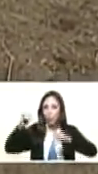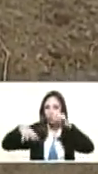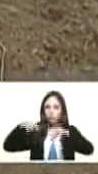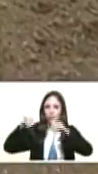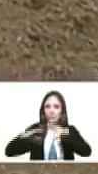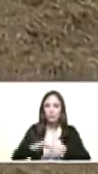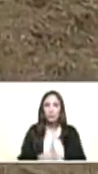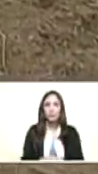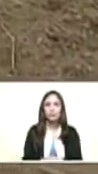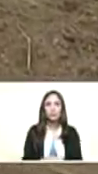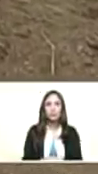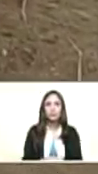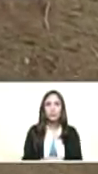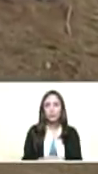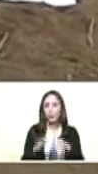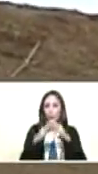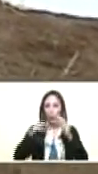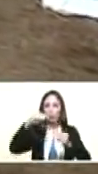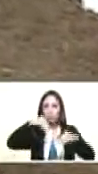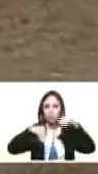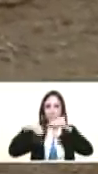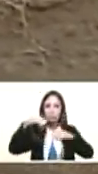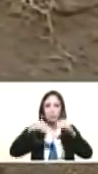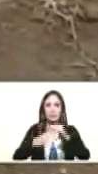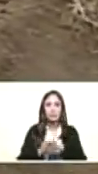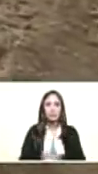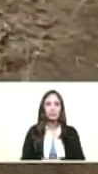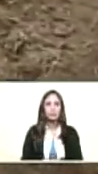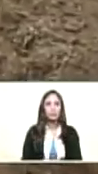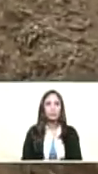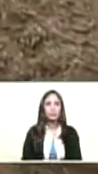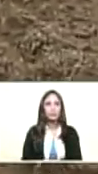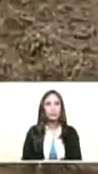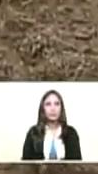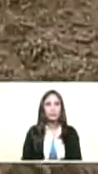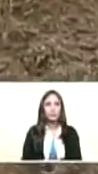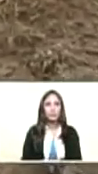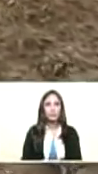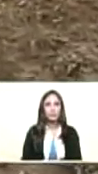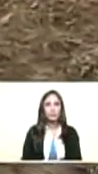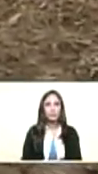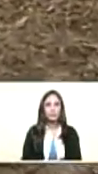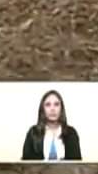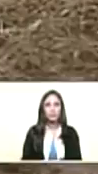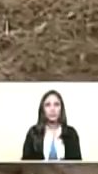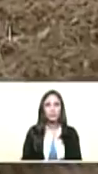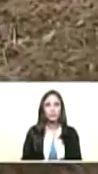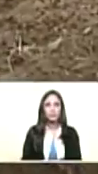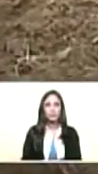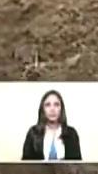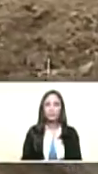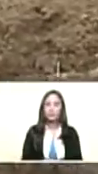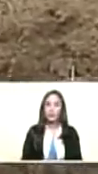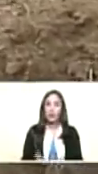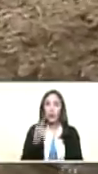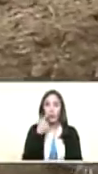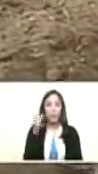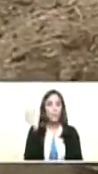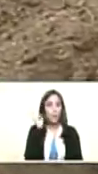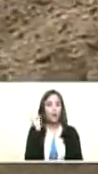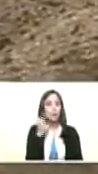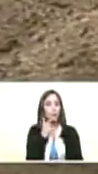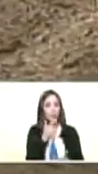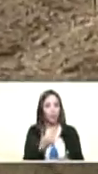multiplicarlo. De diversos tipos. Todo hay que multiplicarlo. Y está la mujer, mira, aquella mujer me propuso. Y aquí el lado izquierdo. Así como hay un plan chamba juvenil, ella me